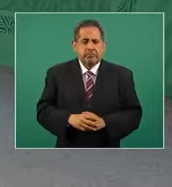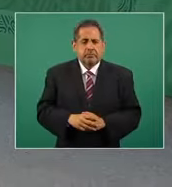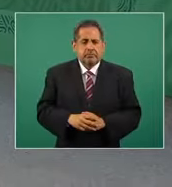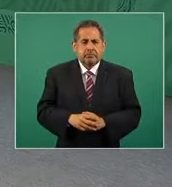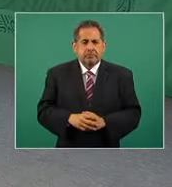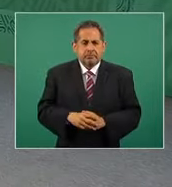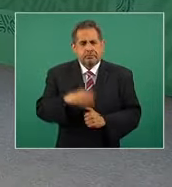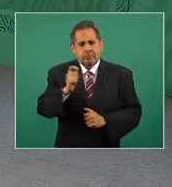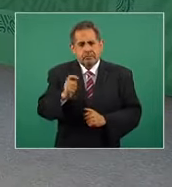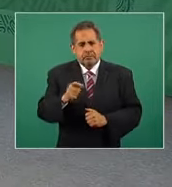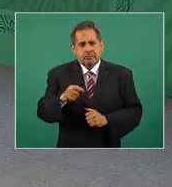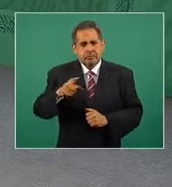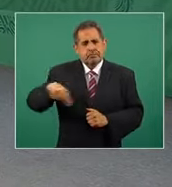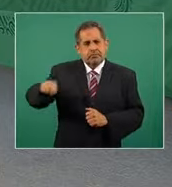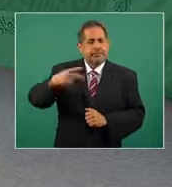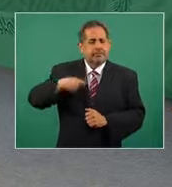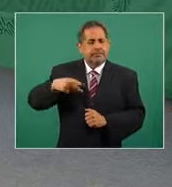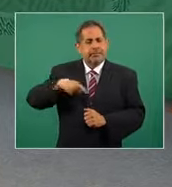porque les dan a los